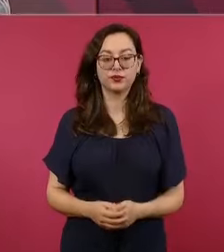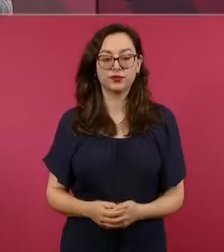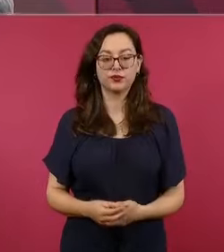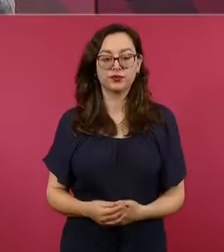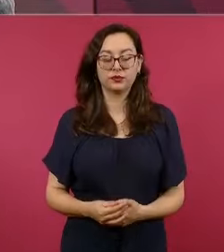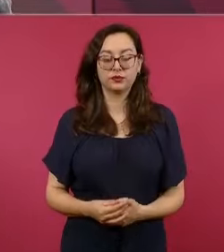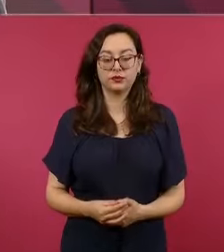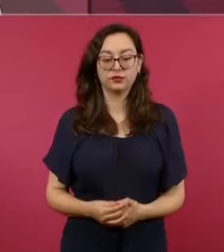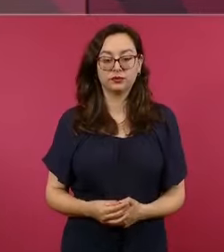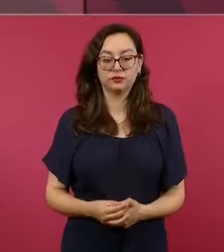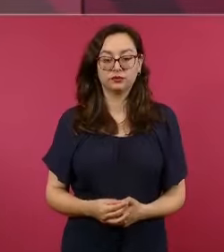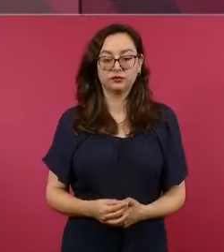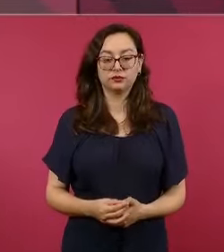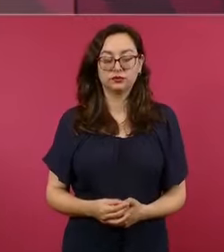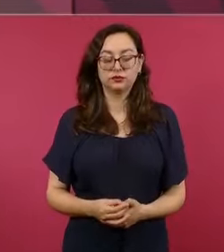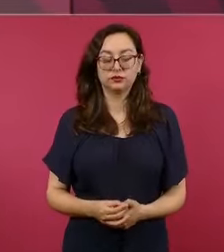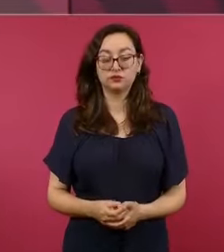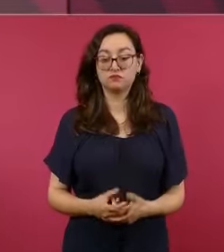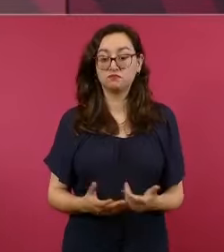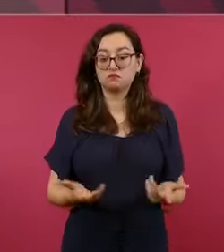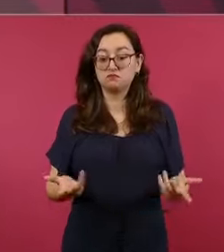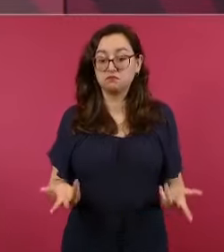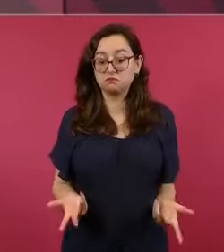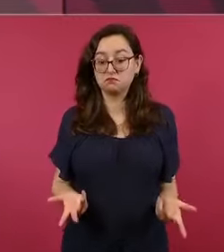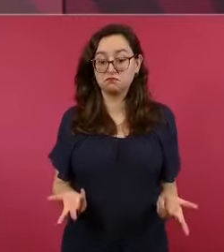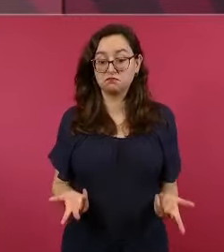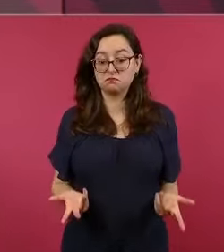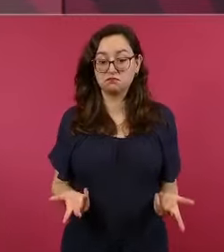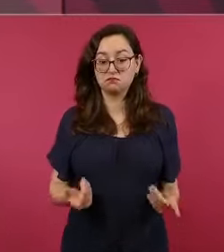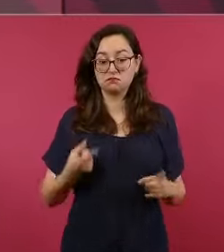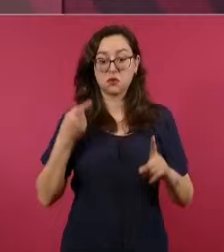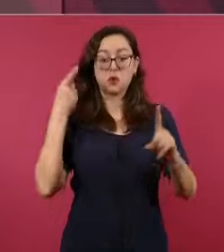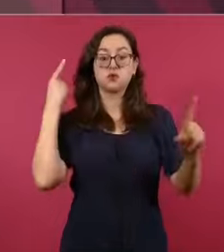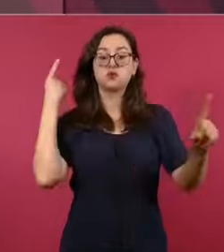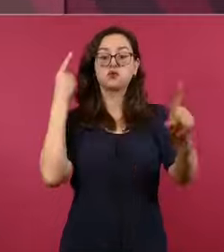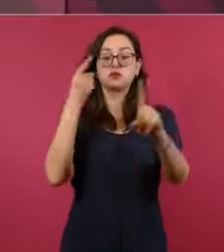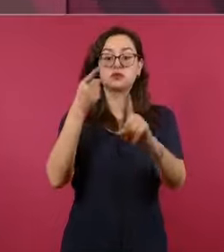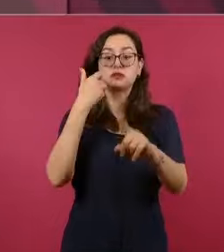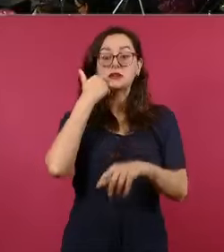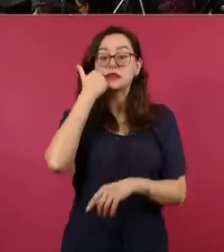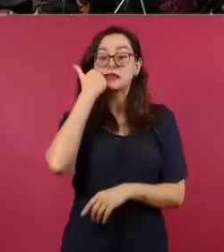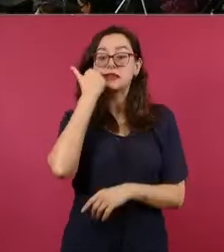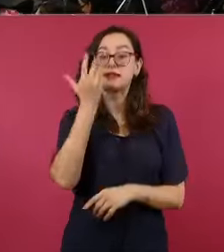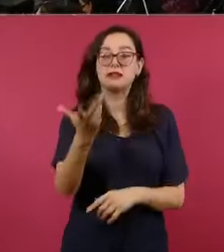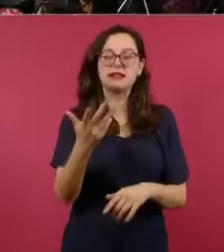el propósito de llegar a ser